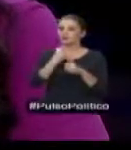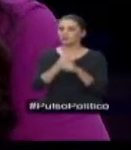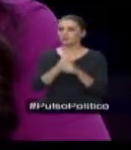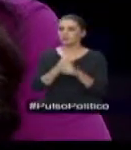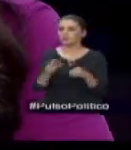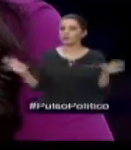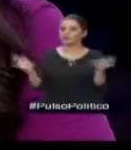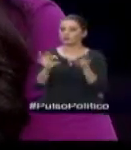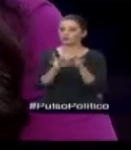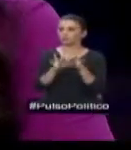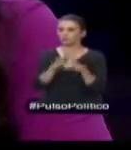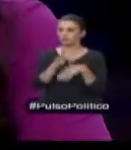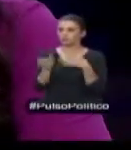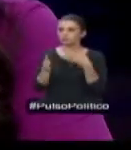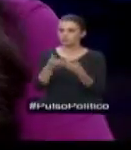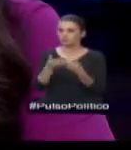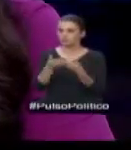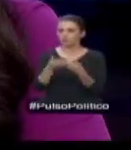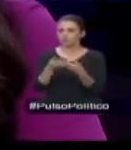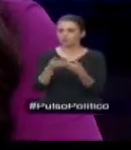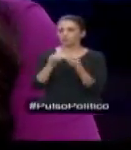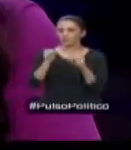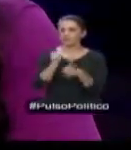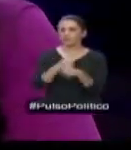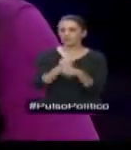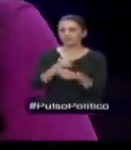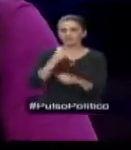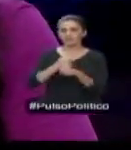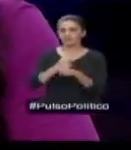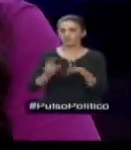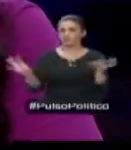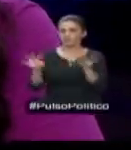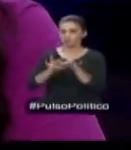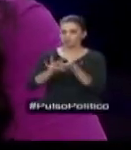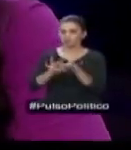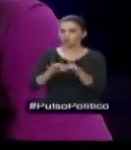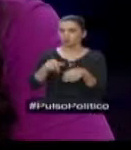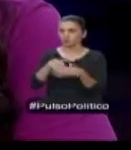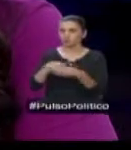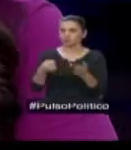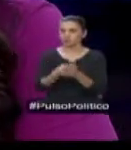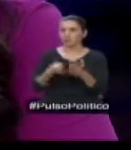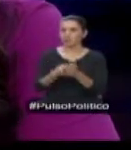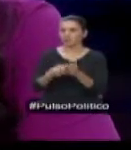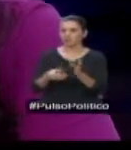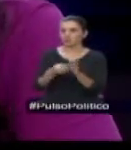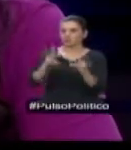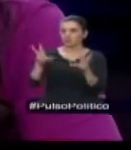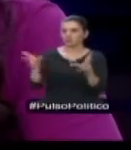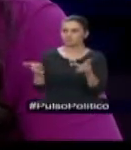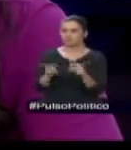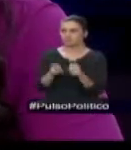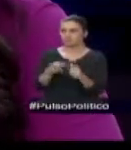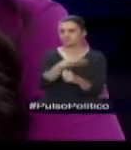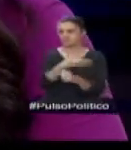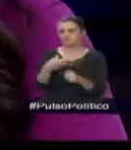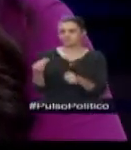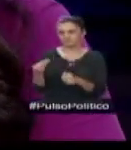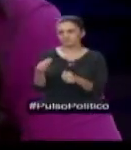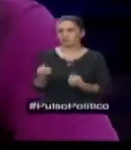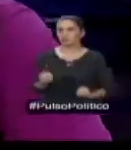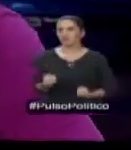manera conjunta pueden realizar acciones conjuntas en el combate a la delincuencia y puedes